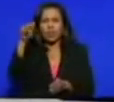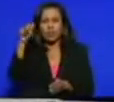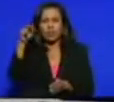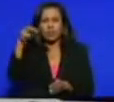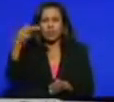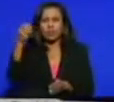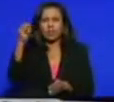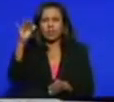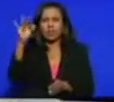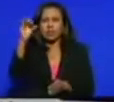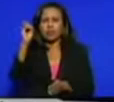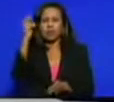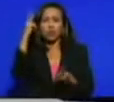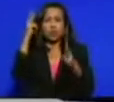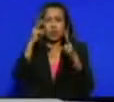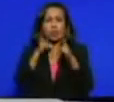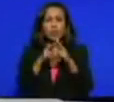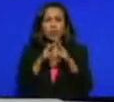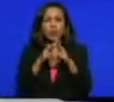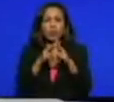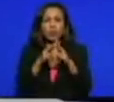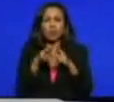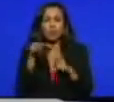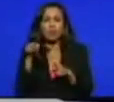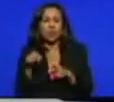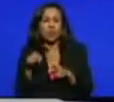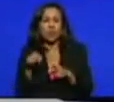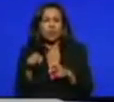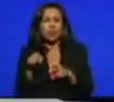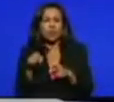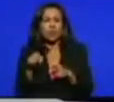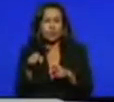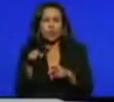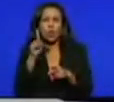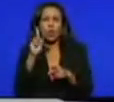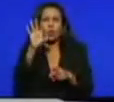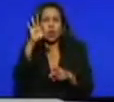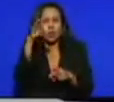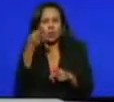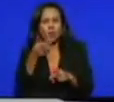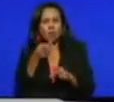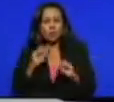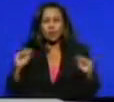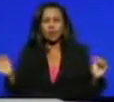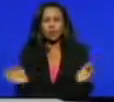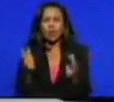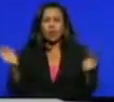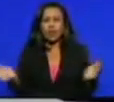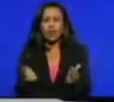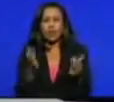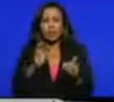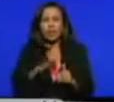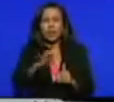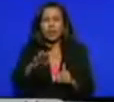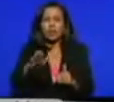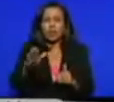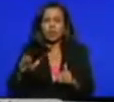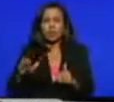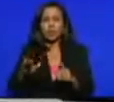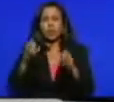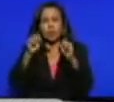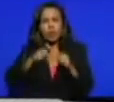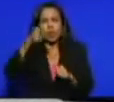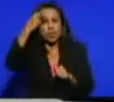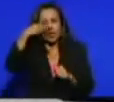vida, porque estas son las maneras de cómo tú estimulas a la niñez y a la juventud en llevarles recreación sana a sus